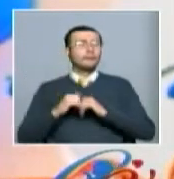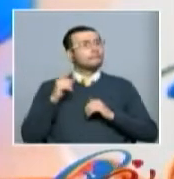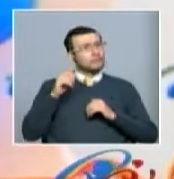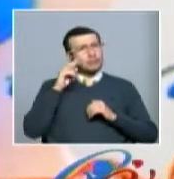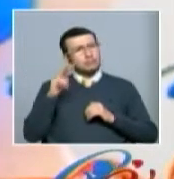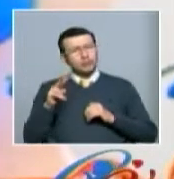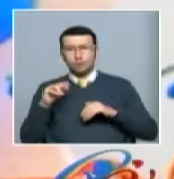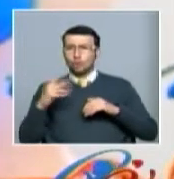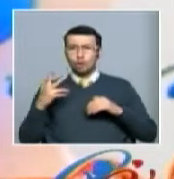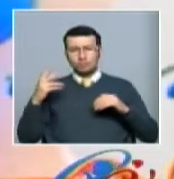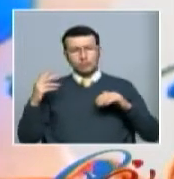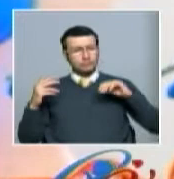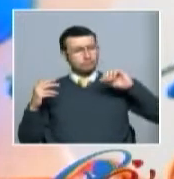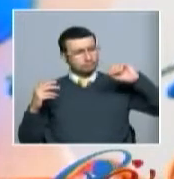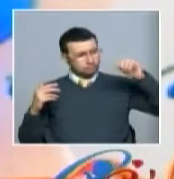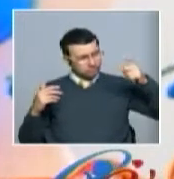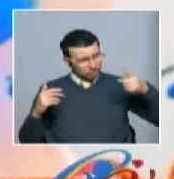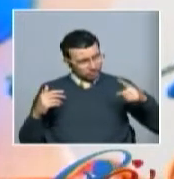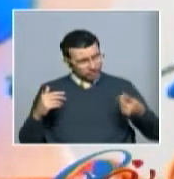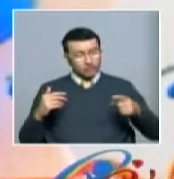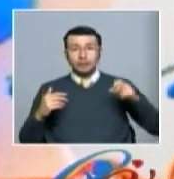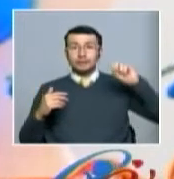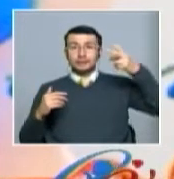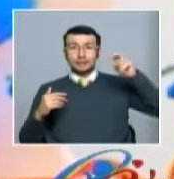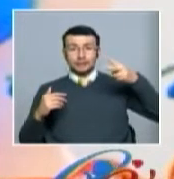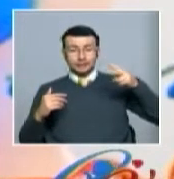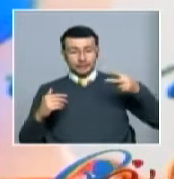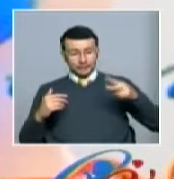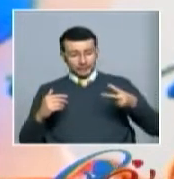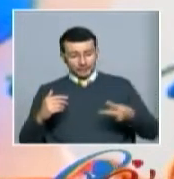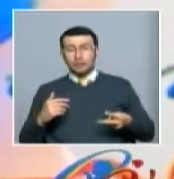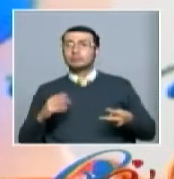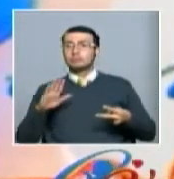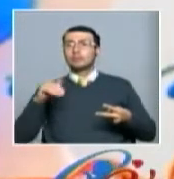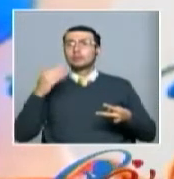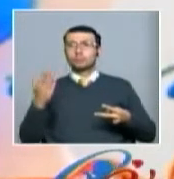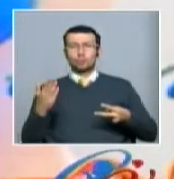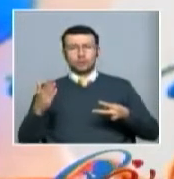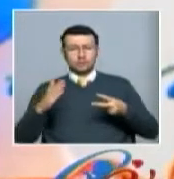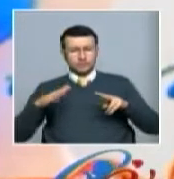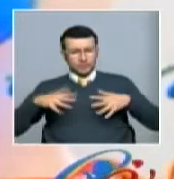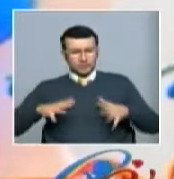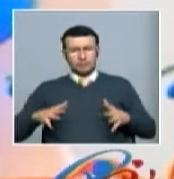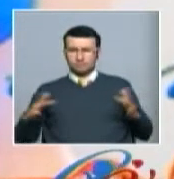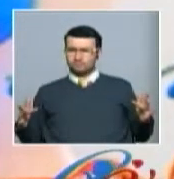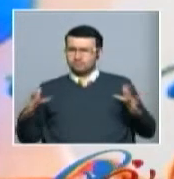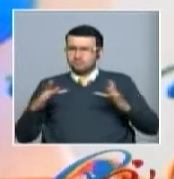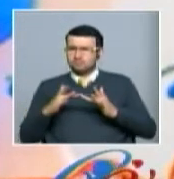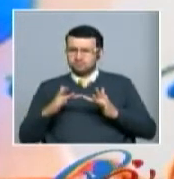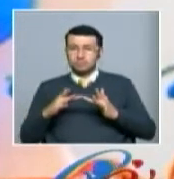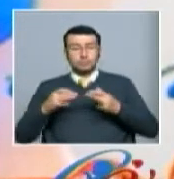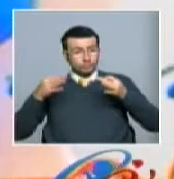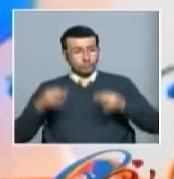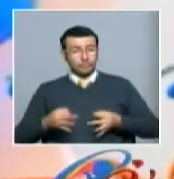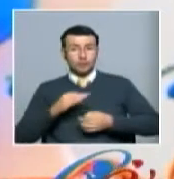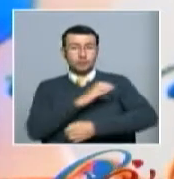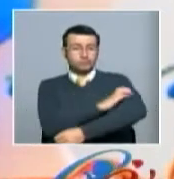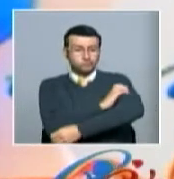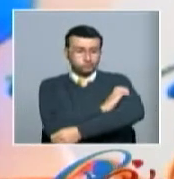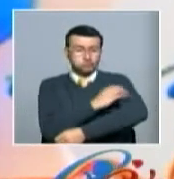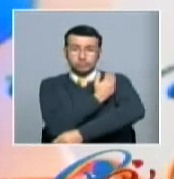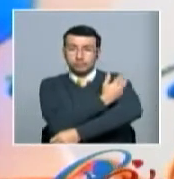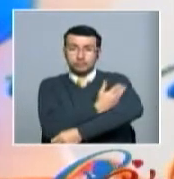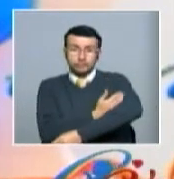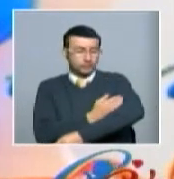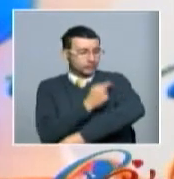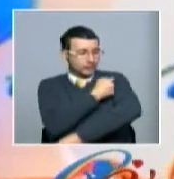forman troncos secundarios y al final van a formar los nervios grandes terminales, que son nervio musculocutáneo,